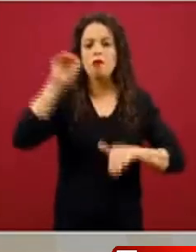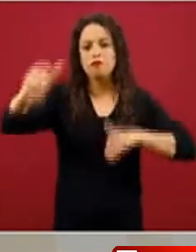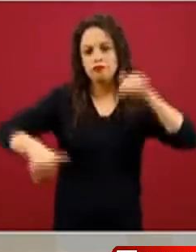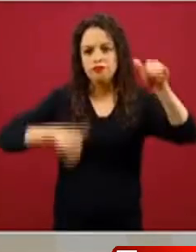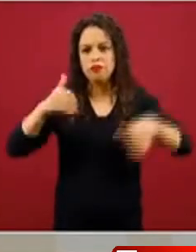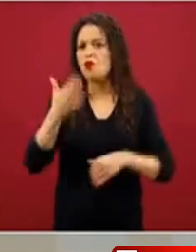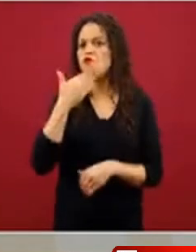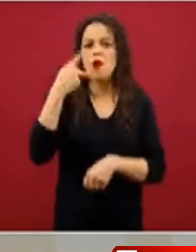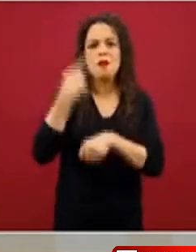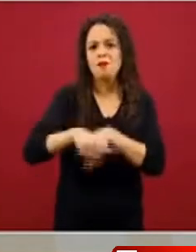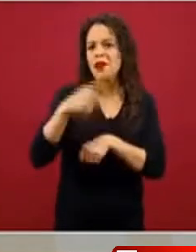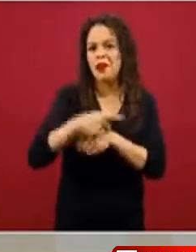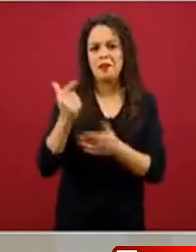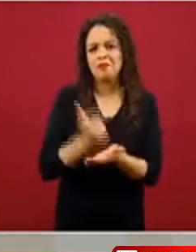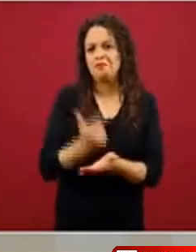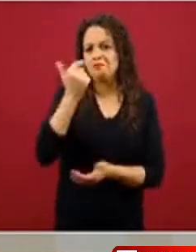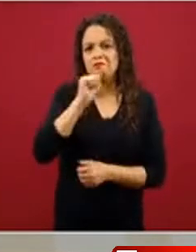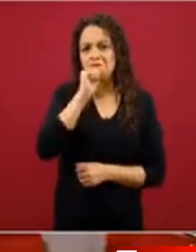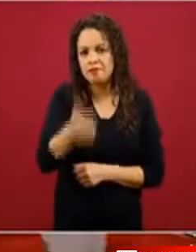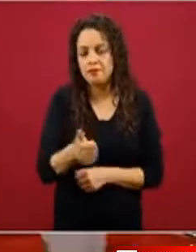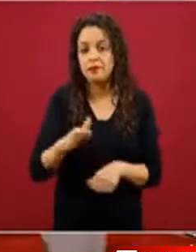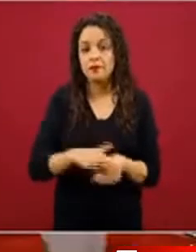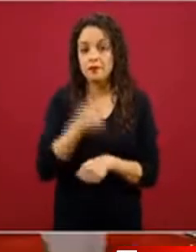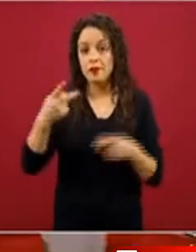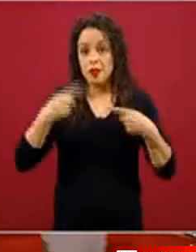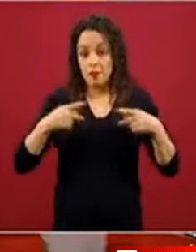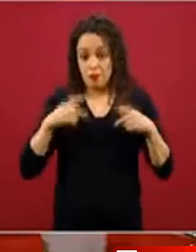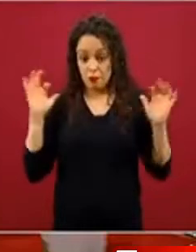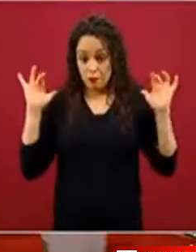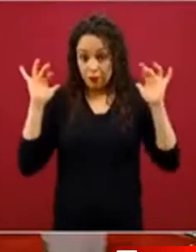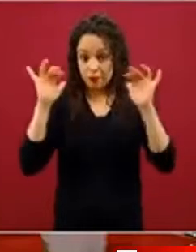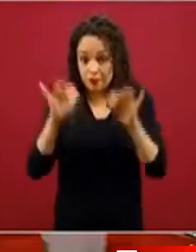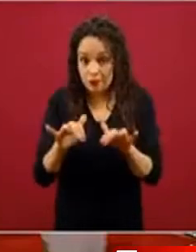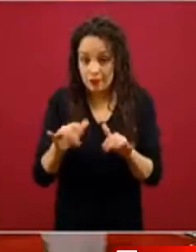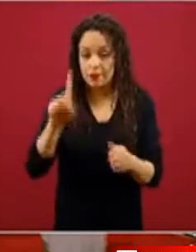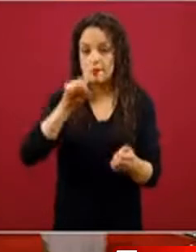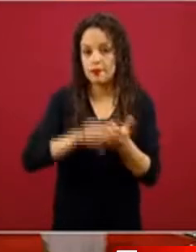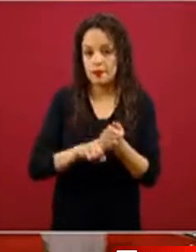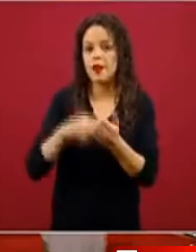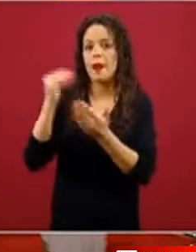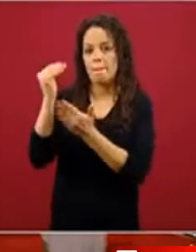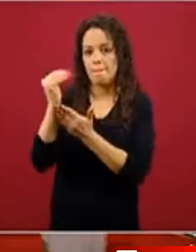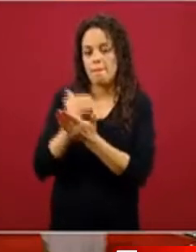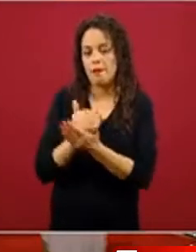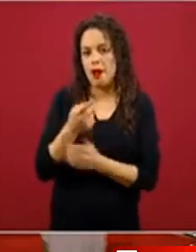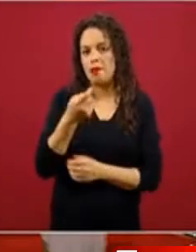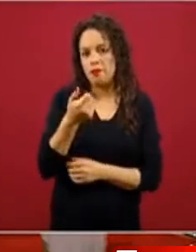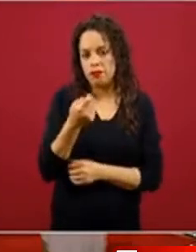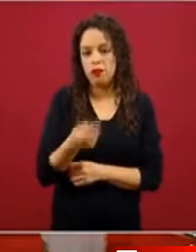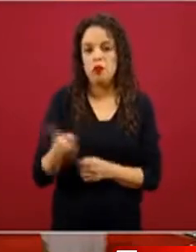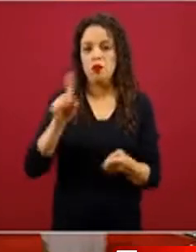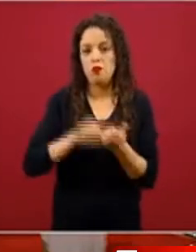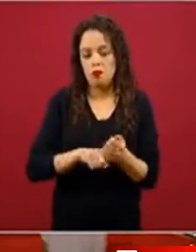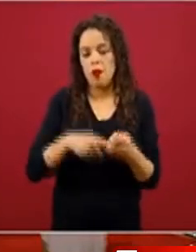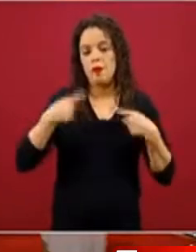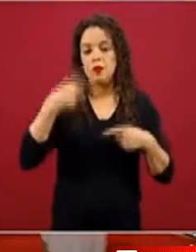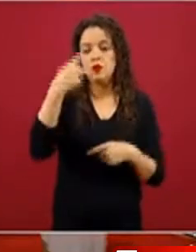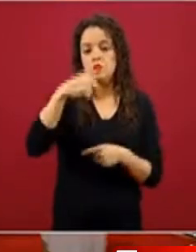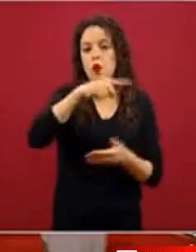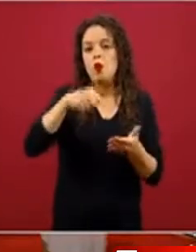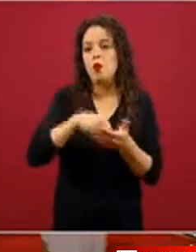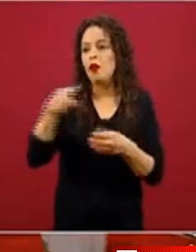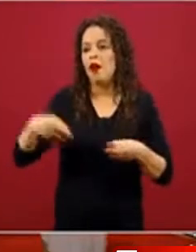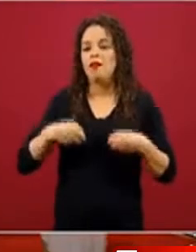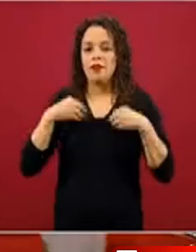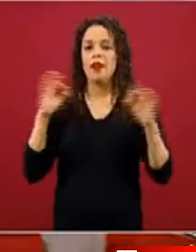riesgo importante, porque la movilidad de las personas que concurren es básicamente local.